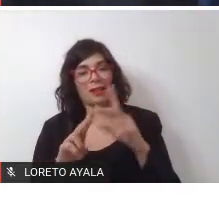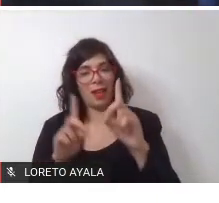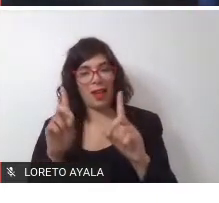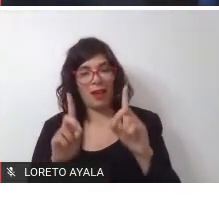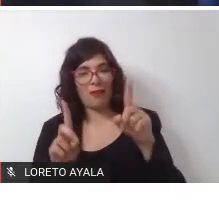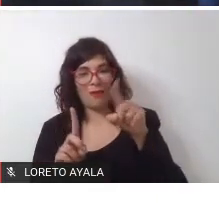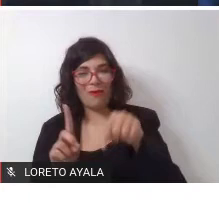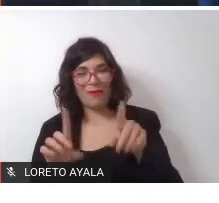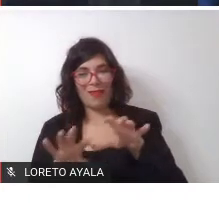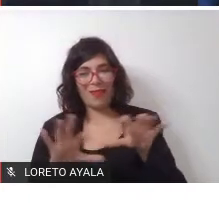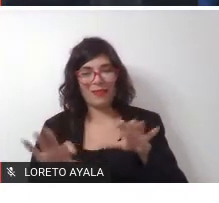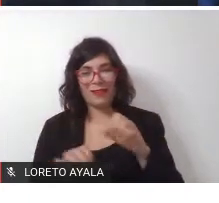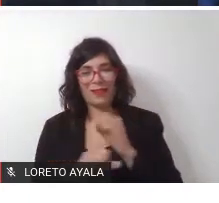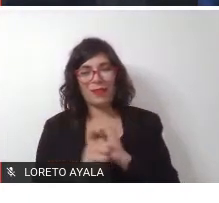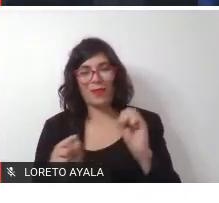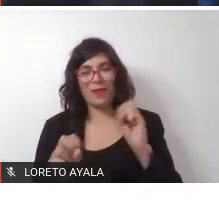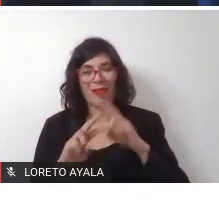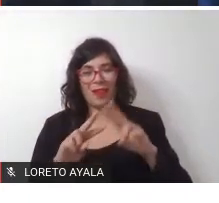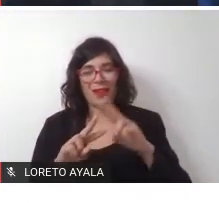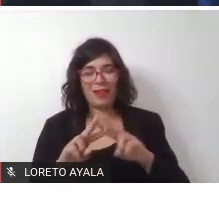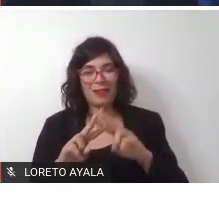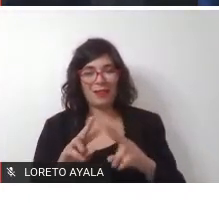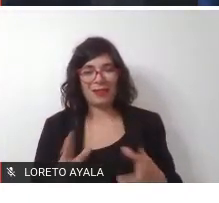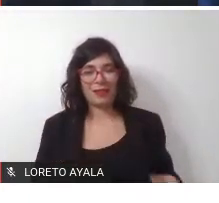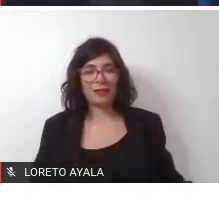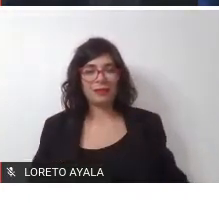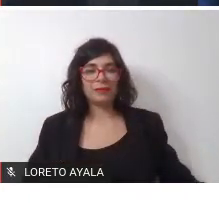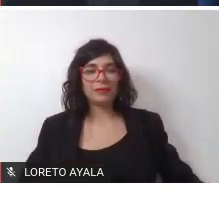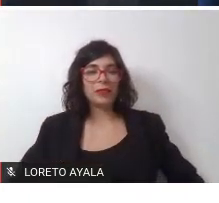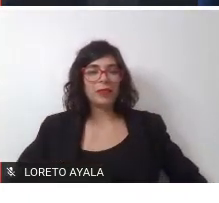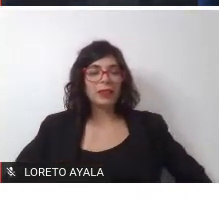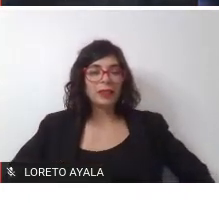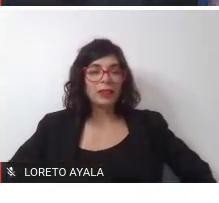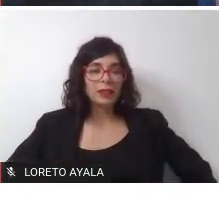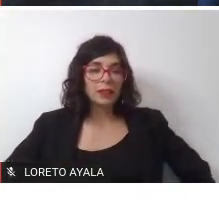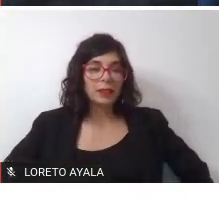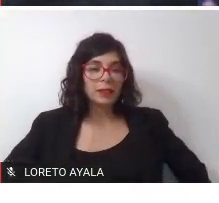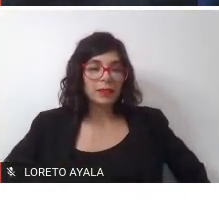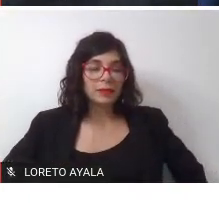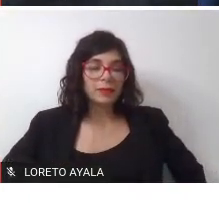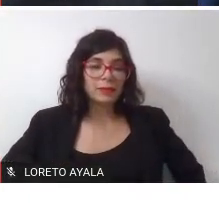esos objetivos que no está priorizado. Así que eso hay que